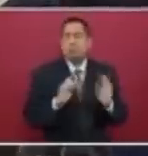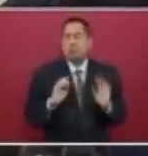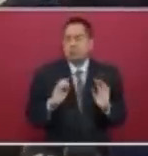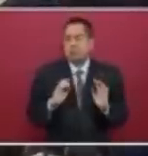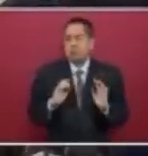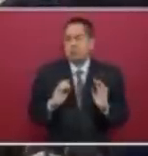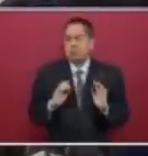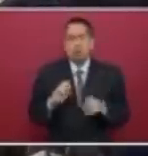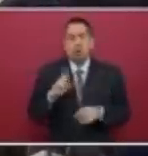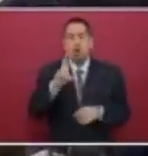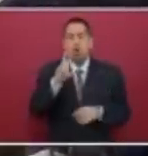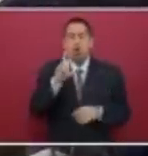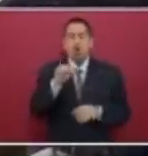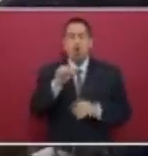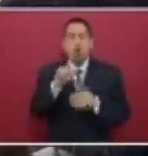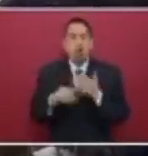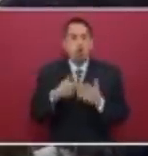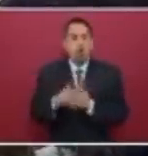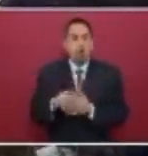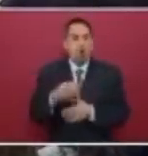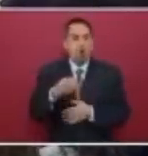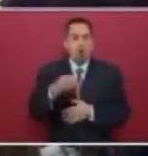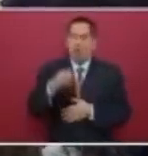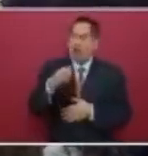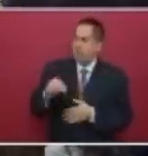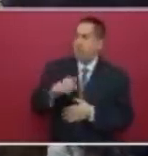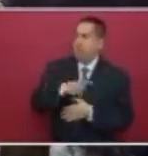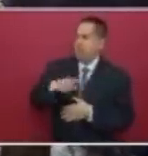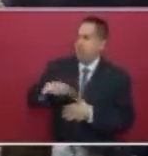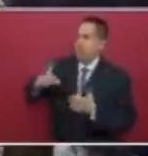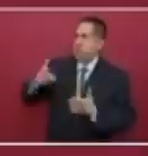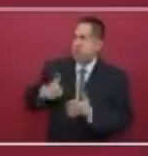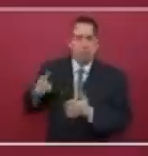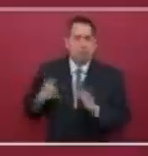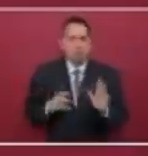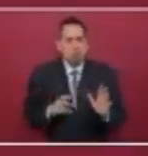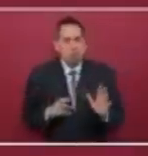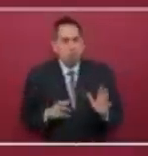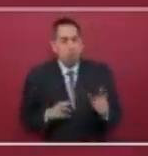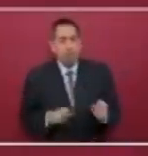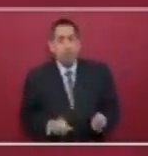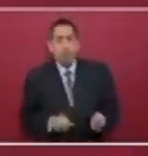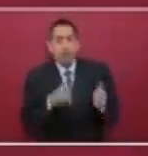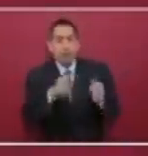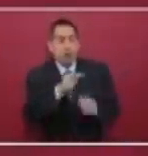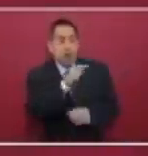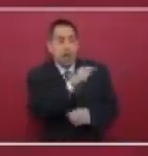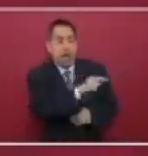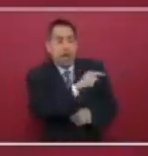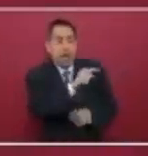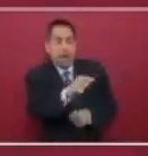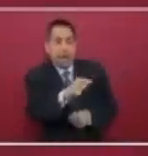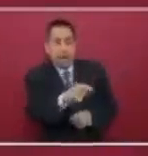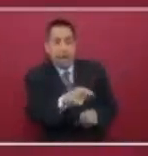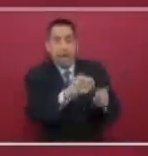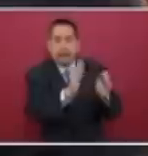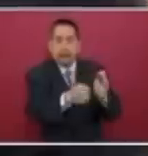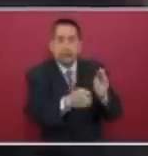es un planteamiento oficioso tienen que aceptarlo las dos partes